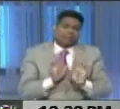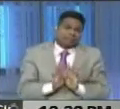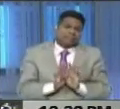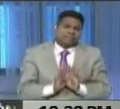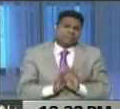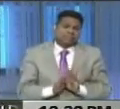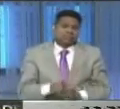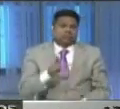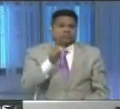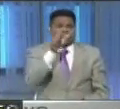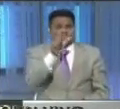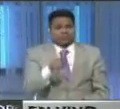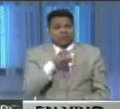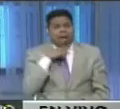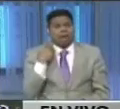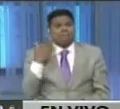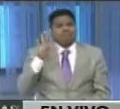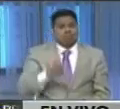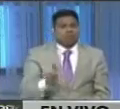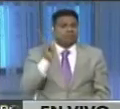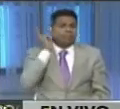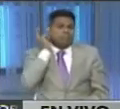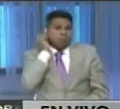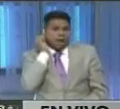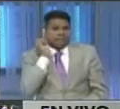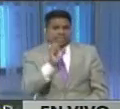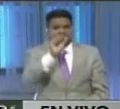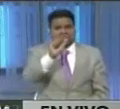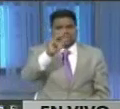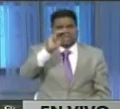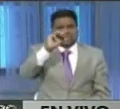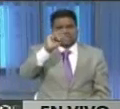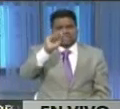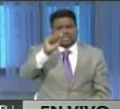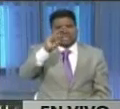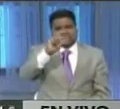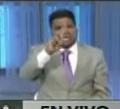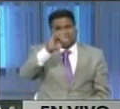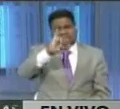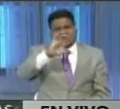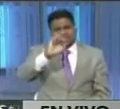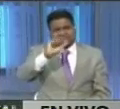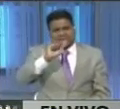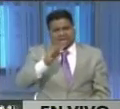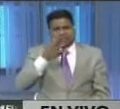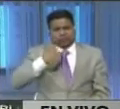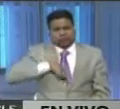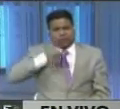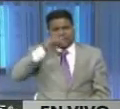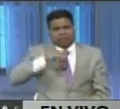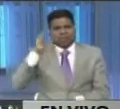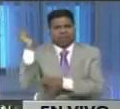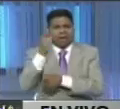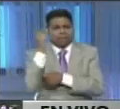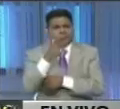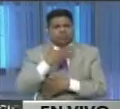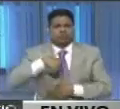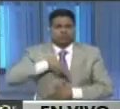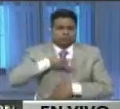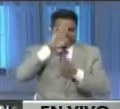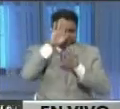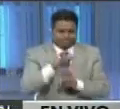subcomisaria fallecida sandis sivira desde aquí desde el estado apures rendimos tributo a esa heroína esa